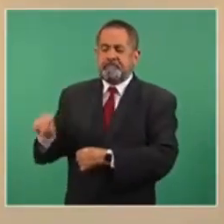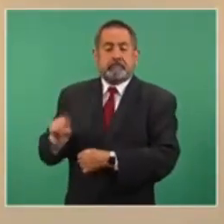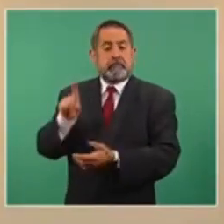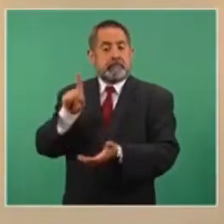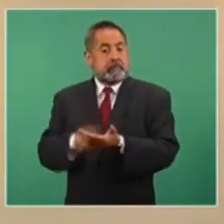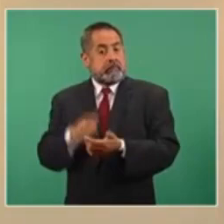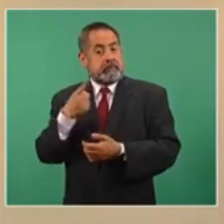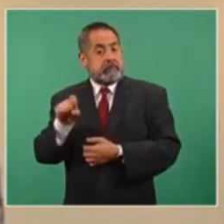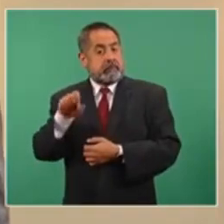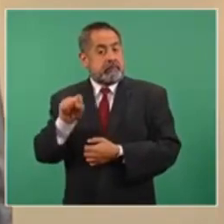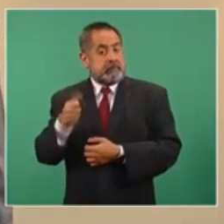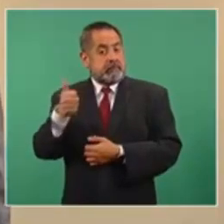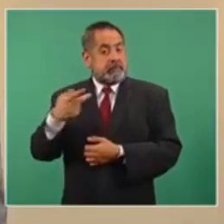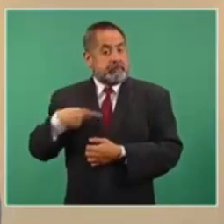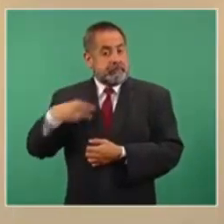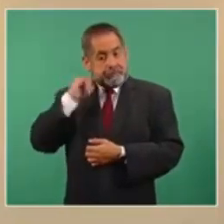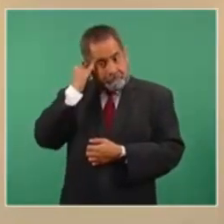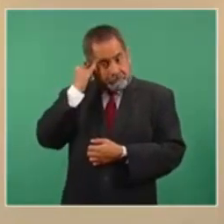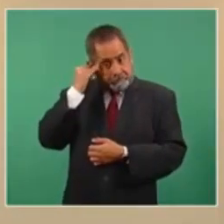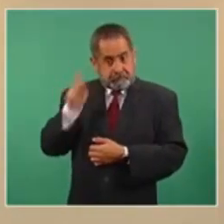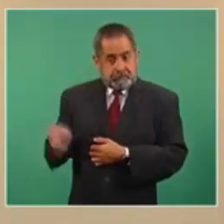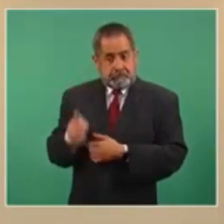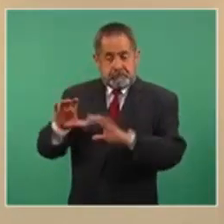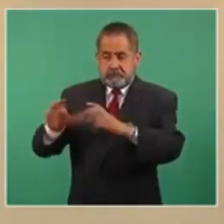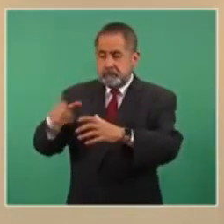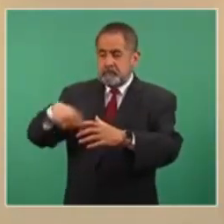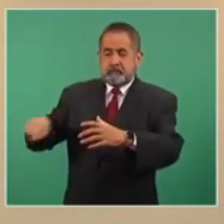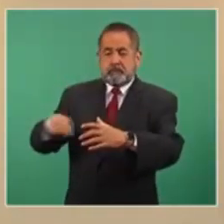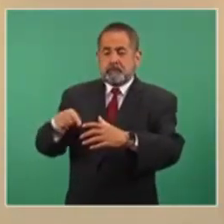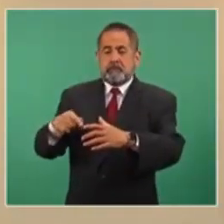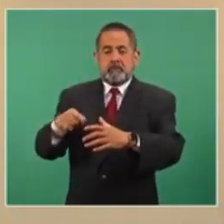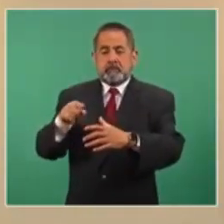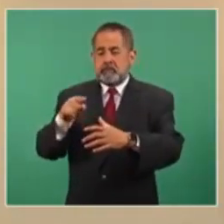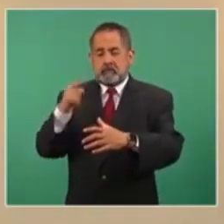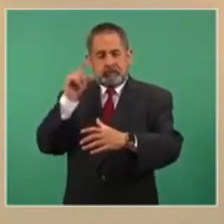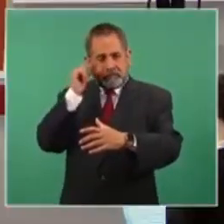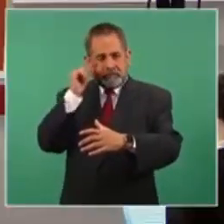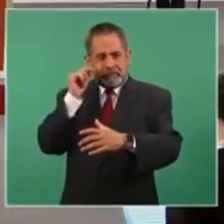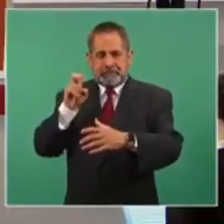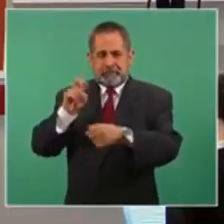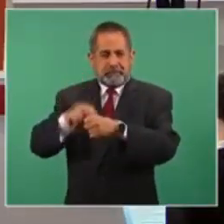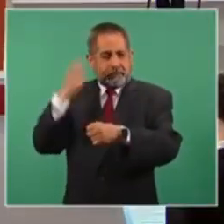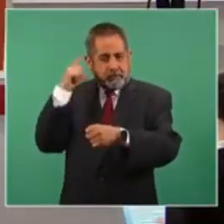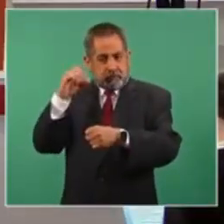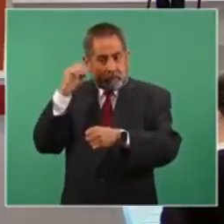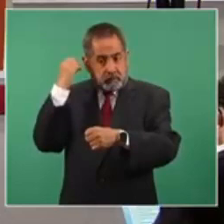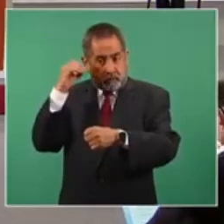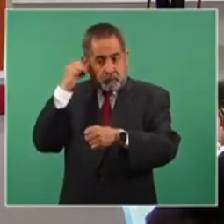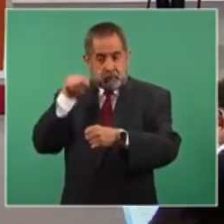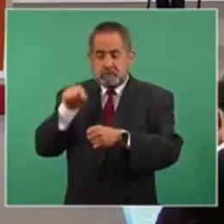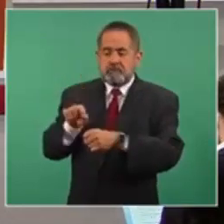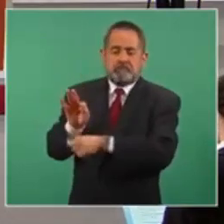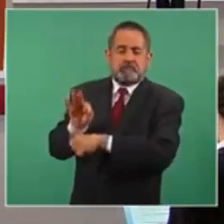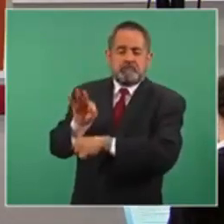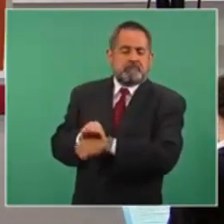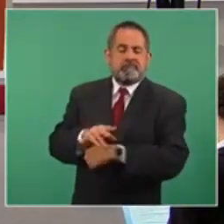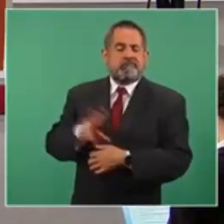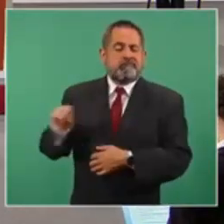1.166 pobladores indígenas pertenecientes al pueblo de Juchitán de Zaragoza, Oaxaca.